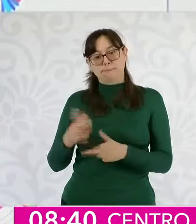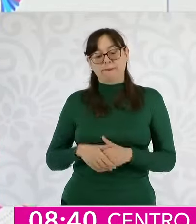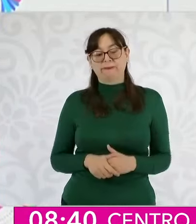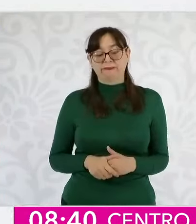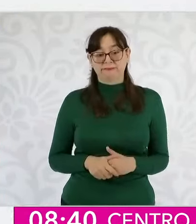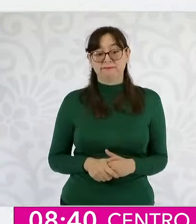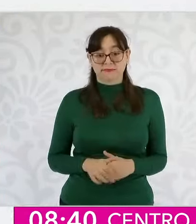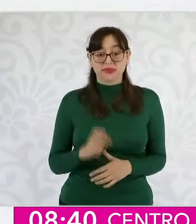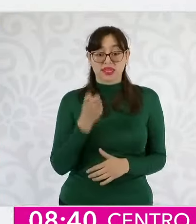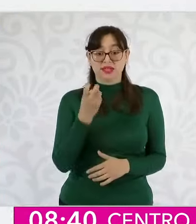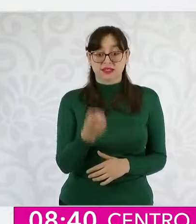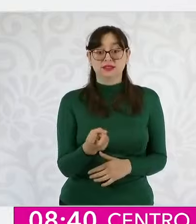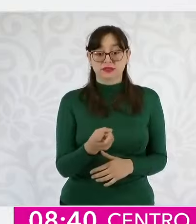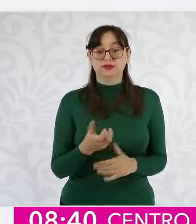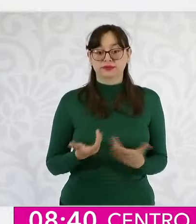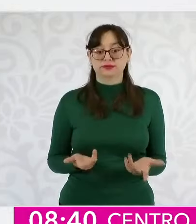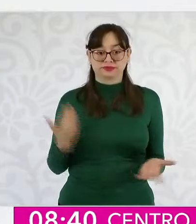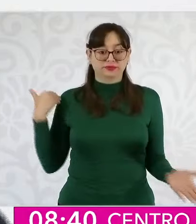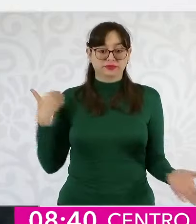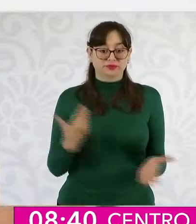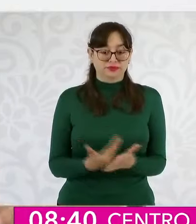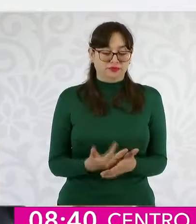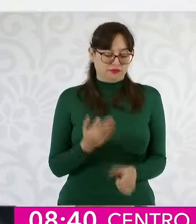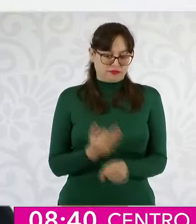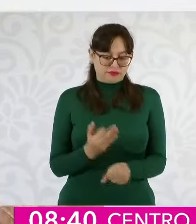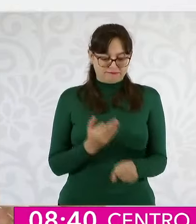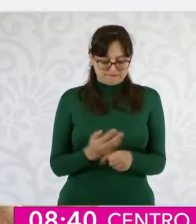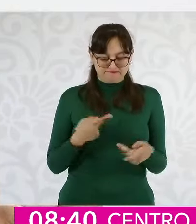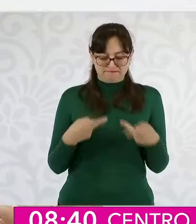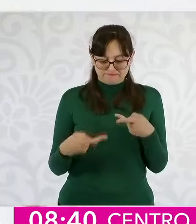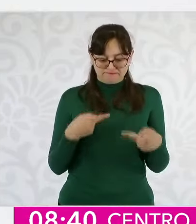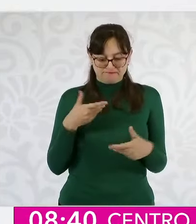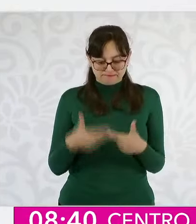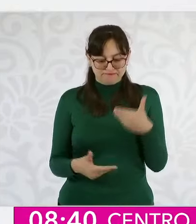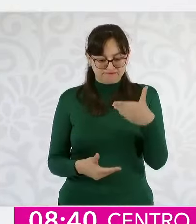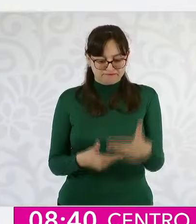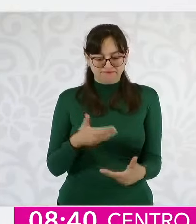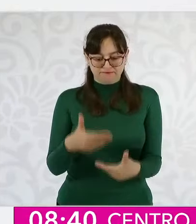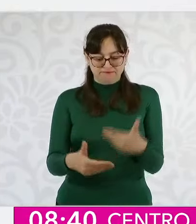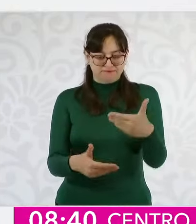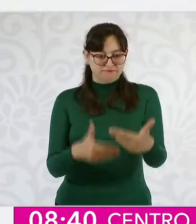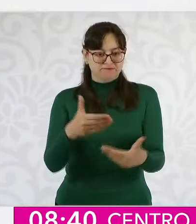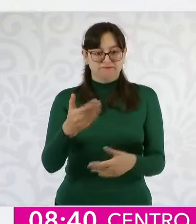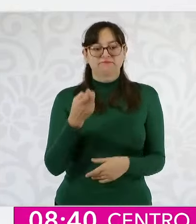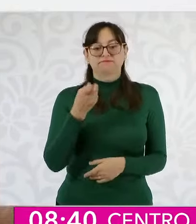Entonces, eso es lo que hay hasta ahora. Y vamos a seguir trabajando.